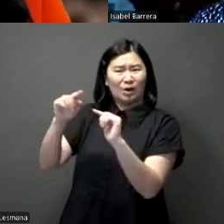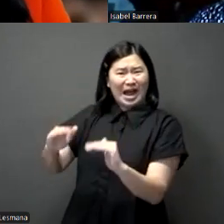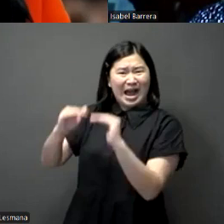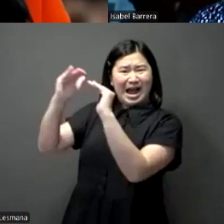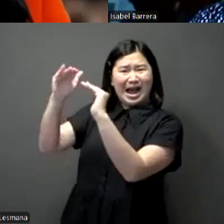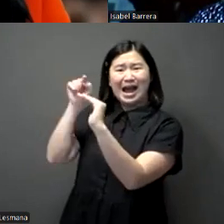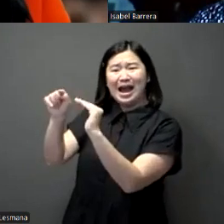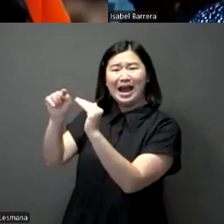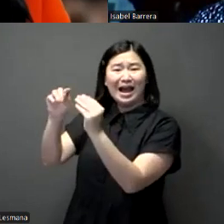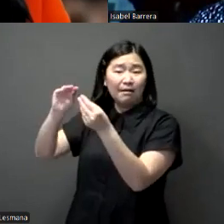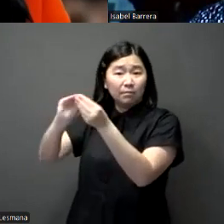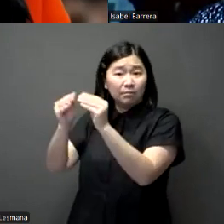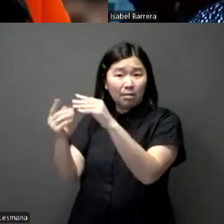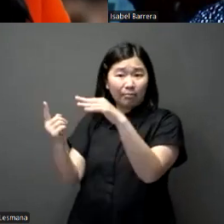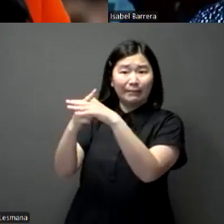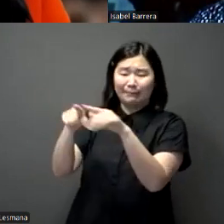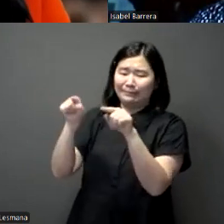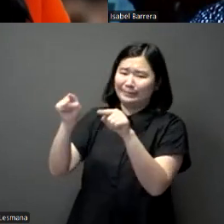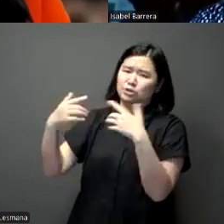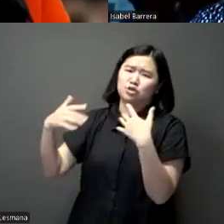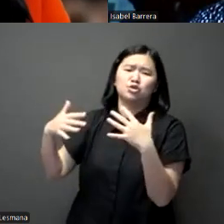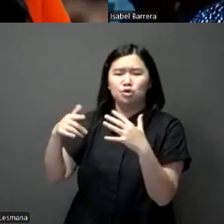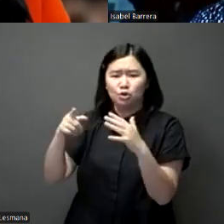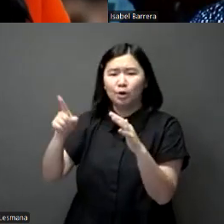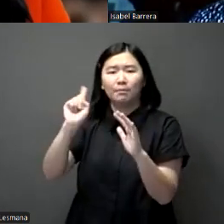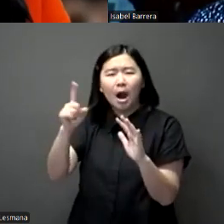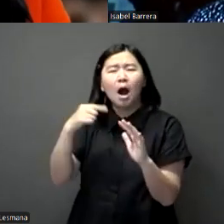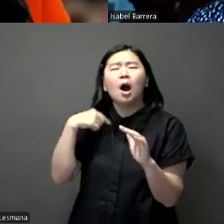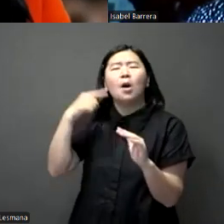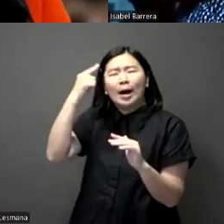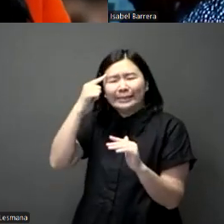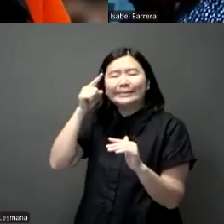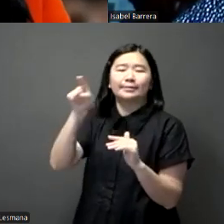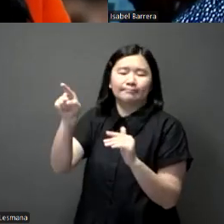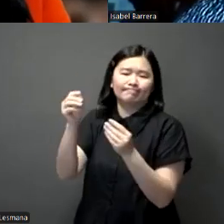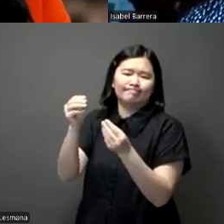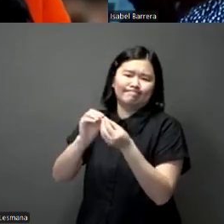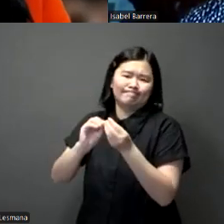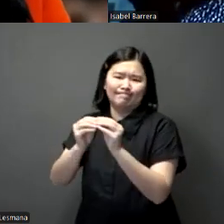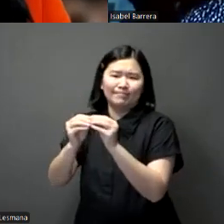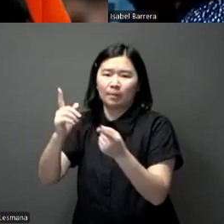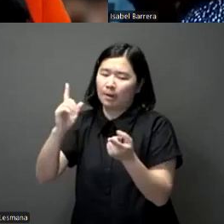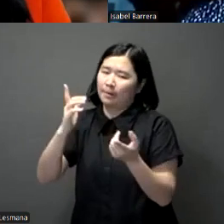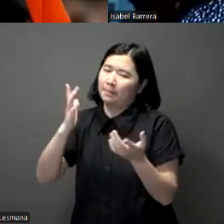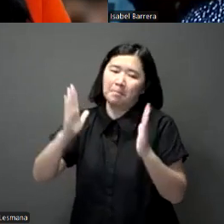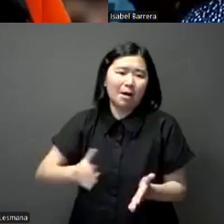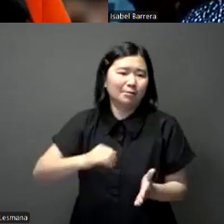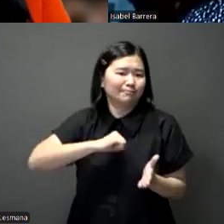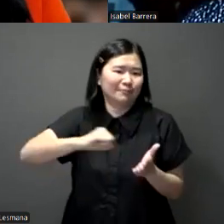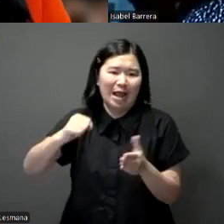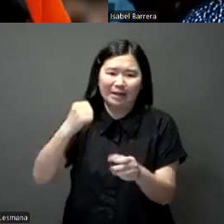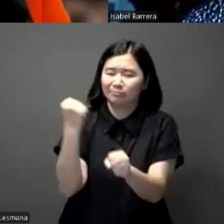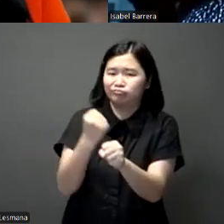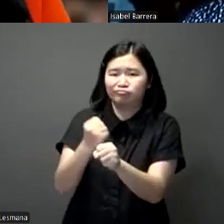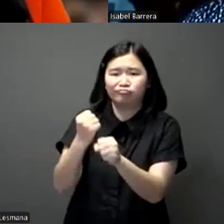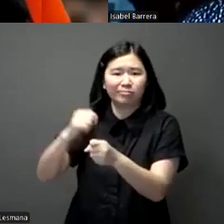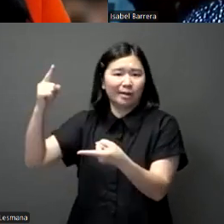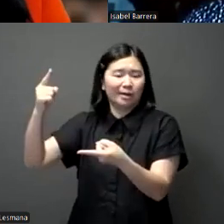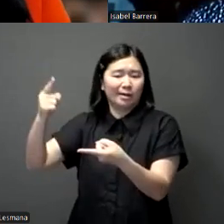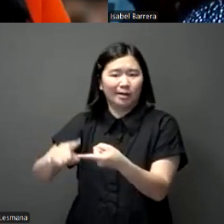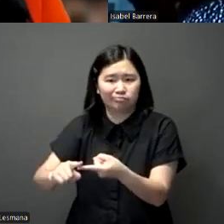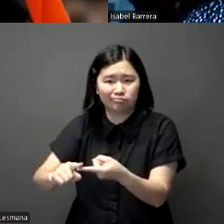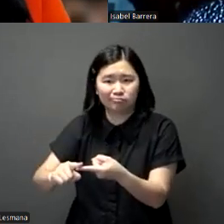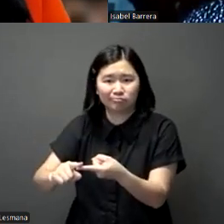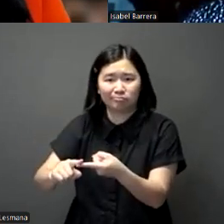de intervenciones de tamizaje, vacunación y tratamiento de cáncer cervicuterino en cada uno de los países, y eso depende de la